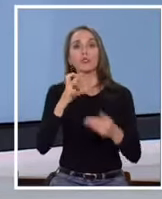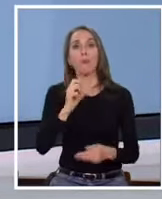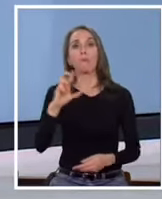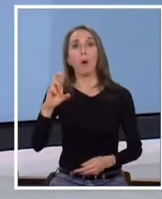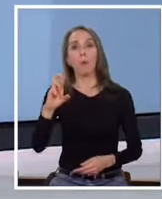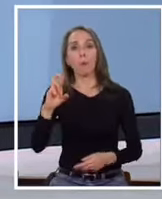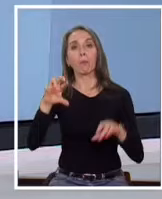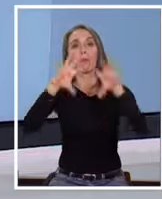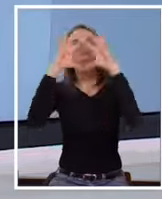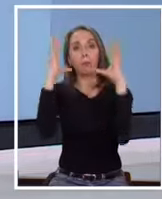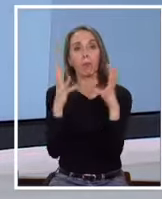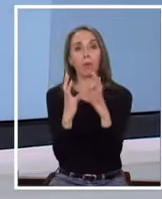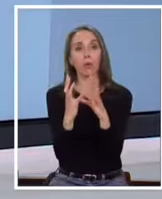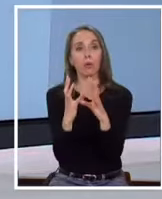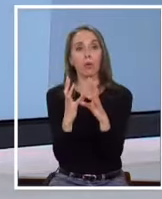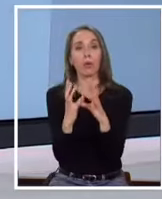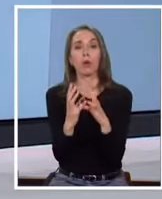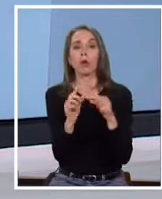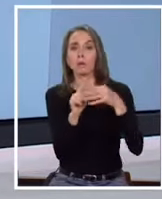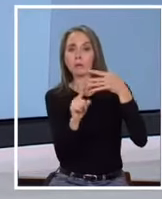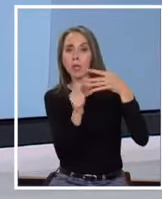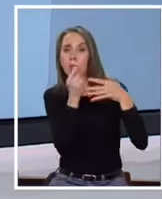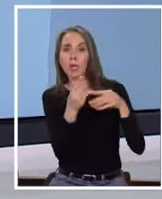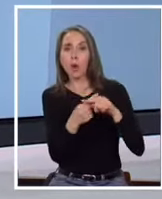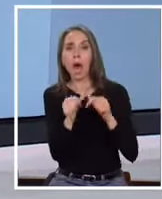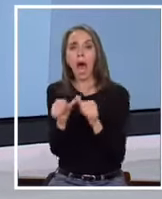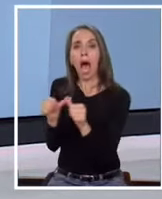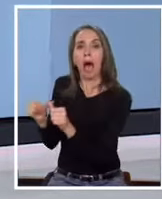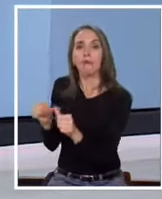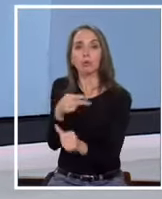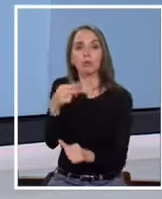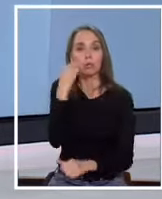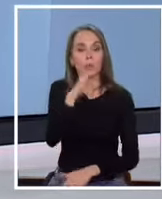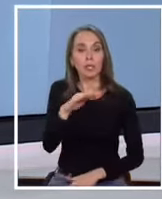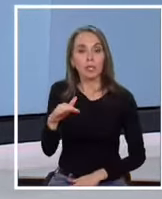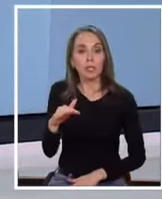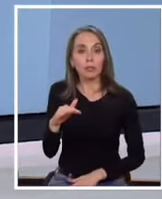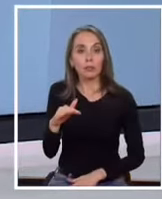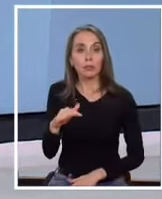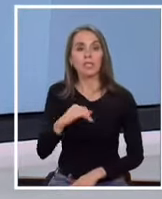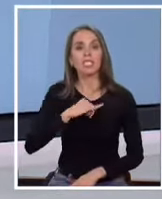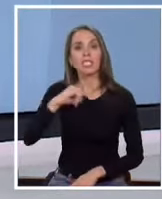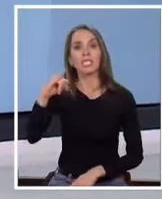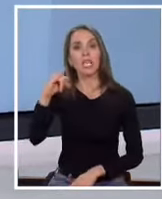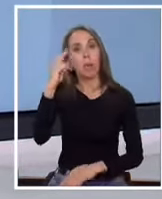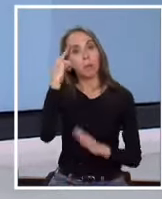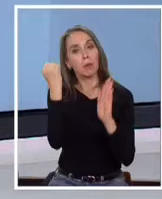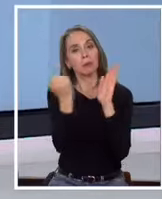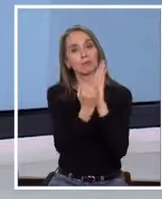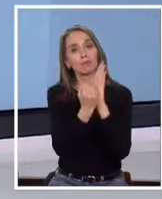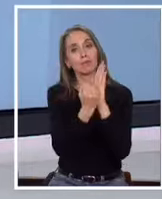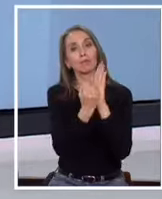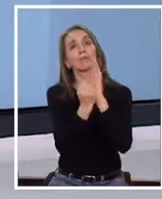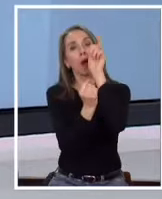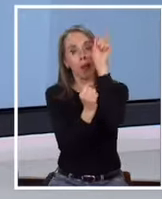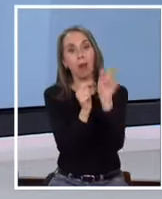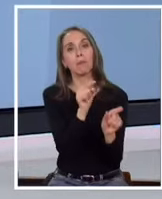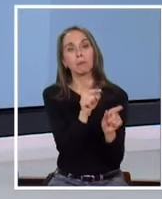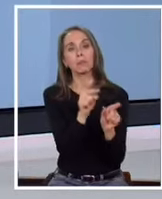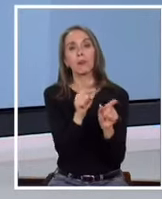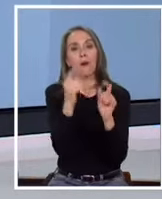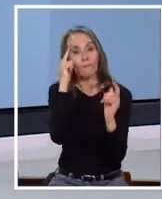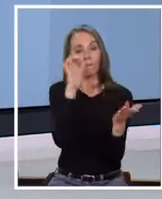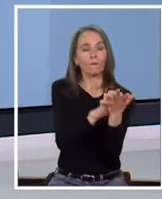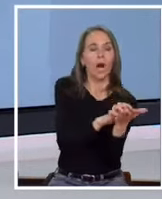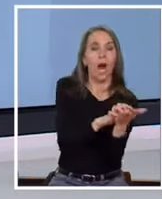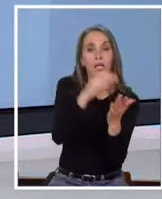más relevante, pero también eclipsada por las denuncias de abusos sexuales a menores que arrastrará por siempre. Fanáticos y expertos se dividen en